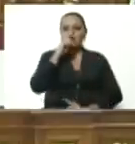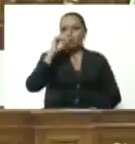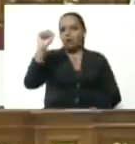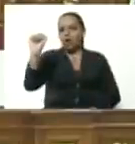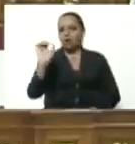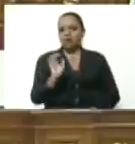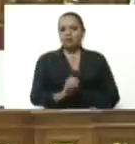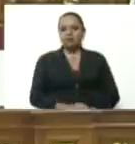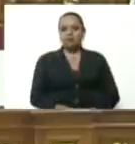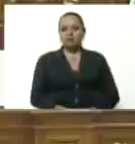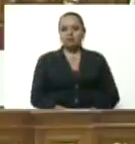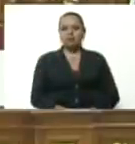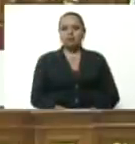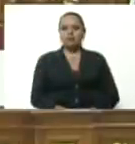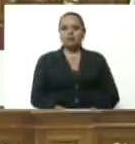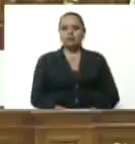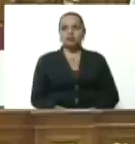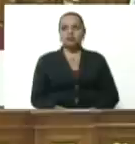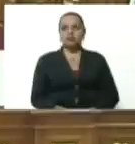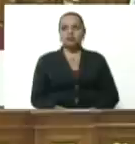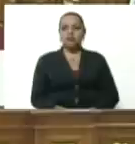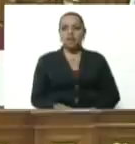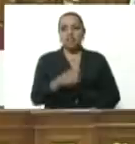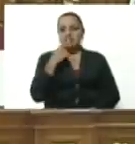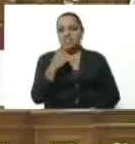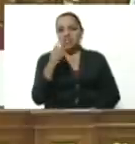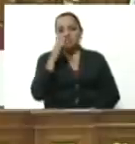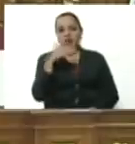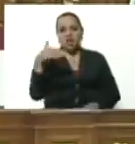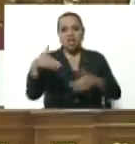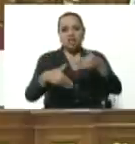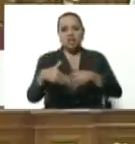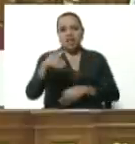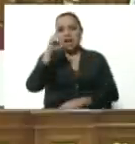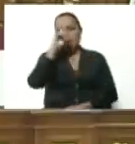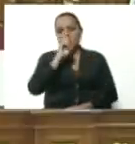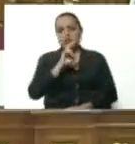¿verdad? Porque si a eso vamos, que ellos dicen que aquí no hubo elección en el